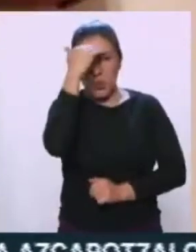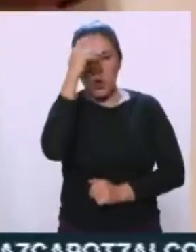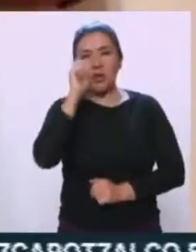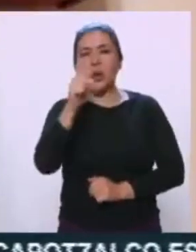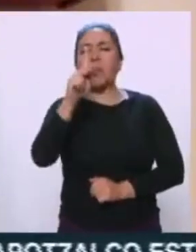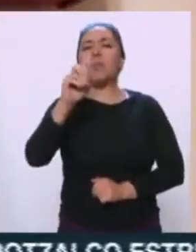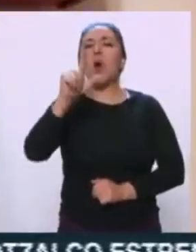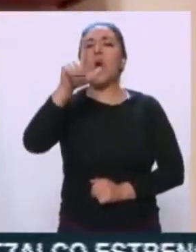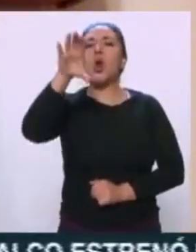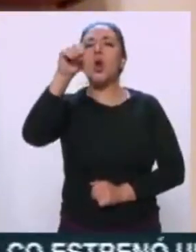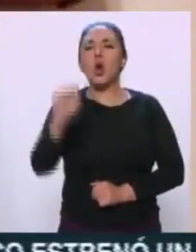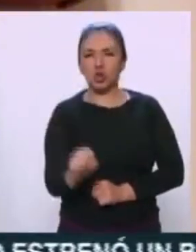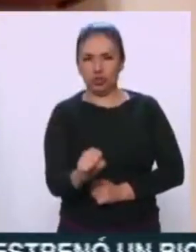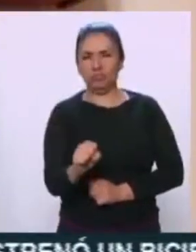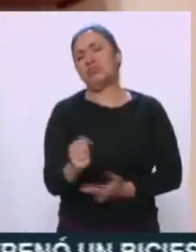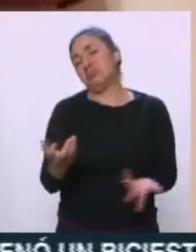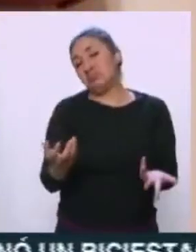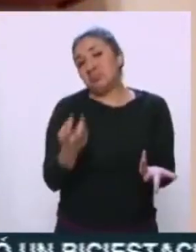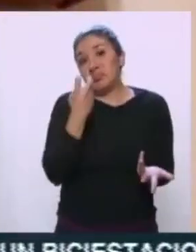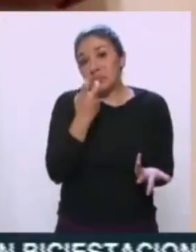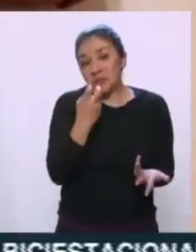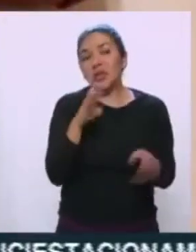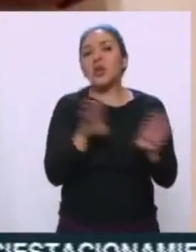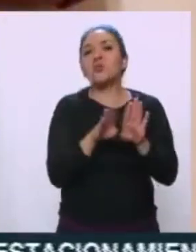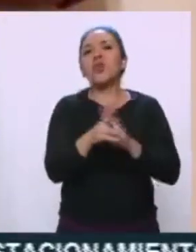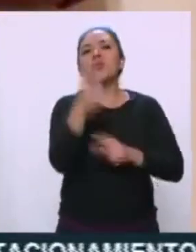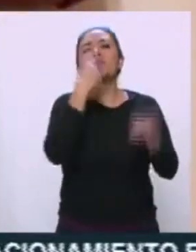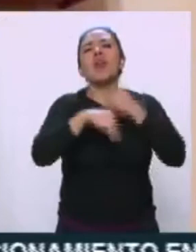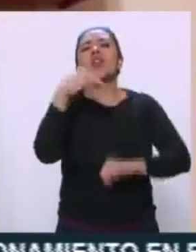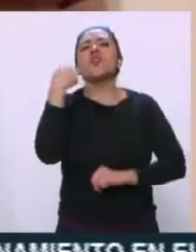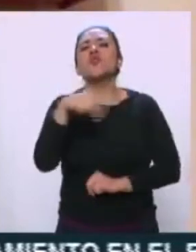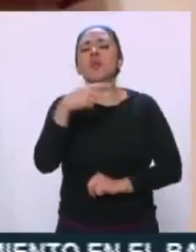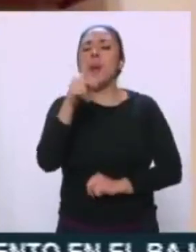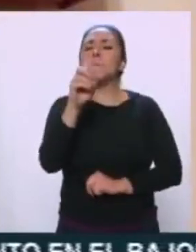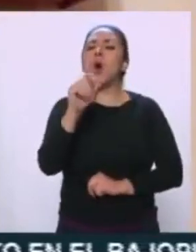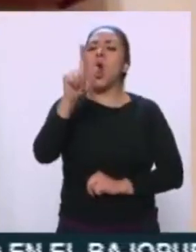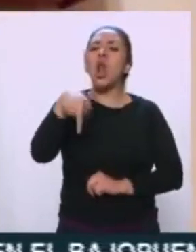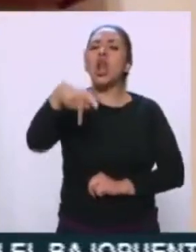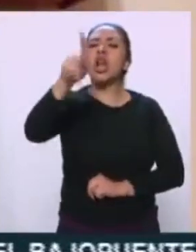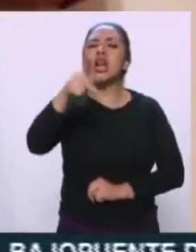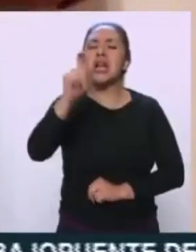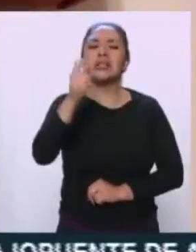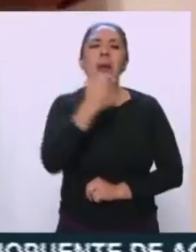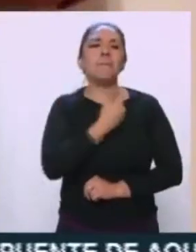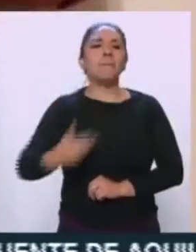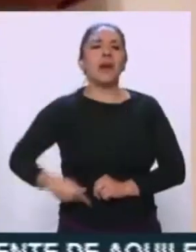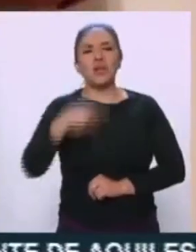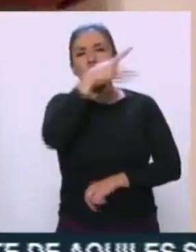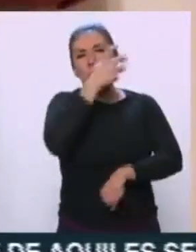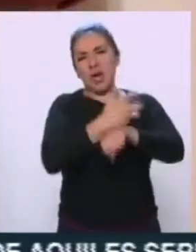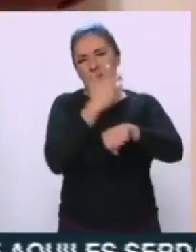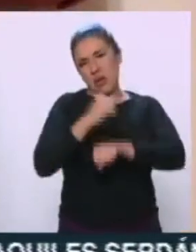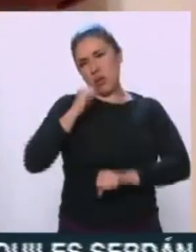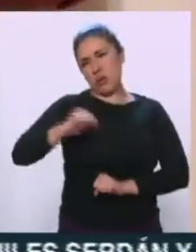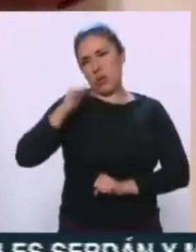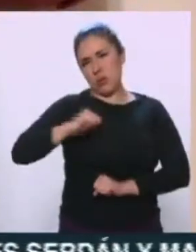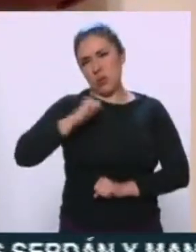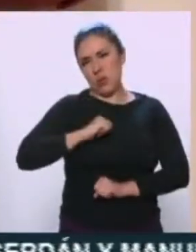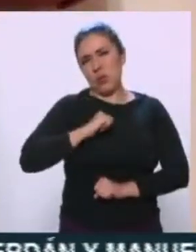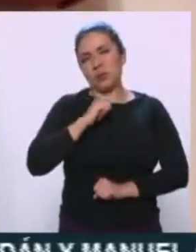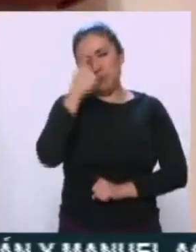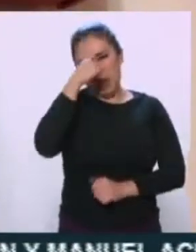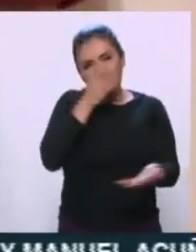los polcos, ¿no? Porque venía del nombre de Polk, que era el presidente de los Estados Unidos en